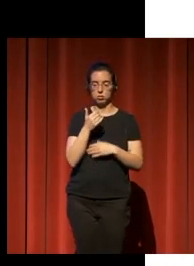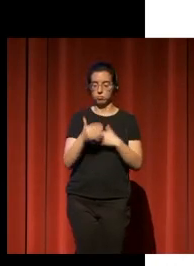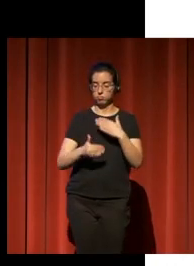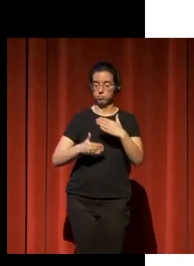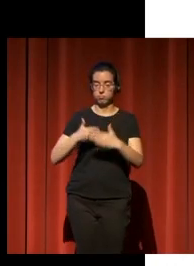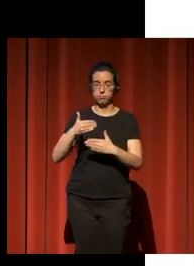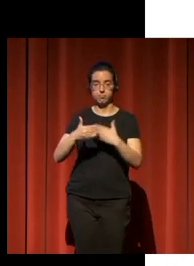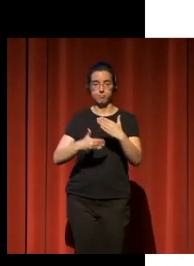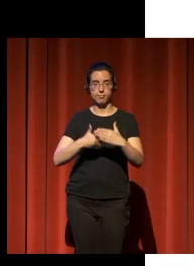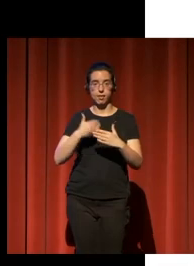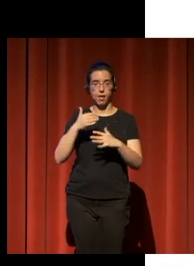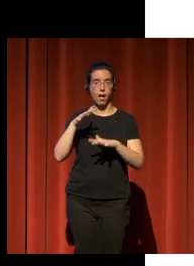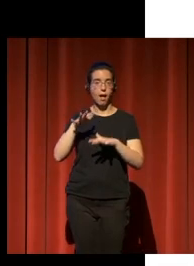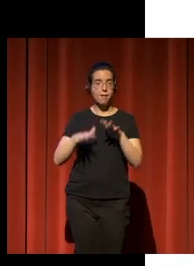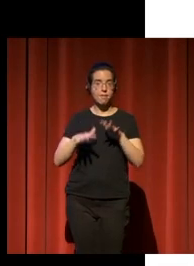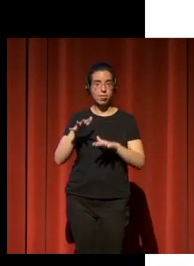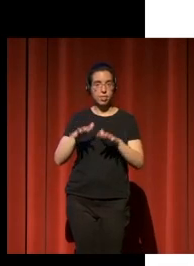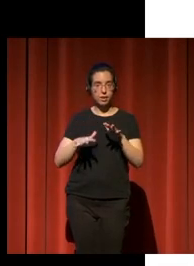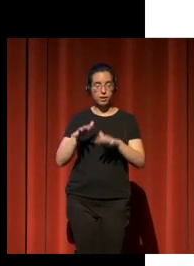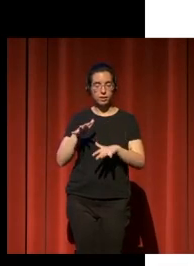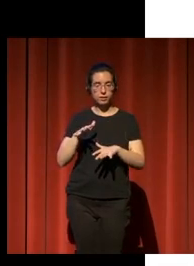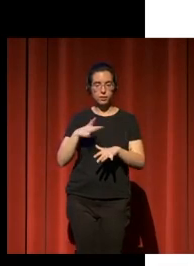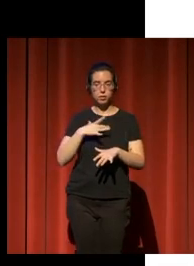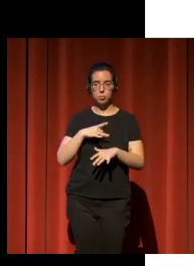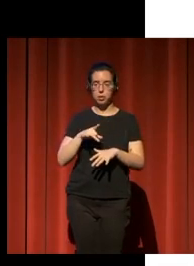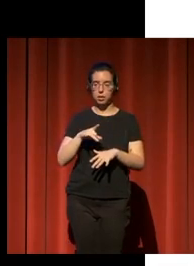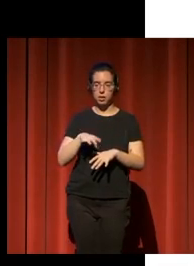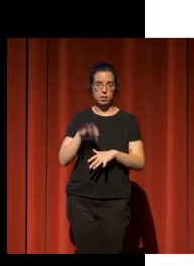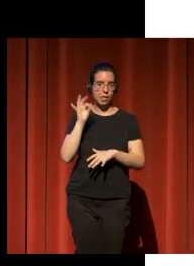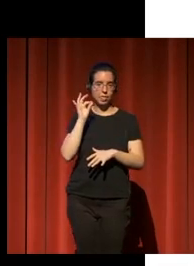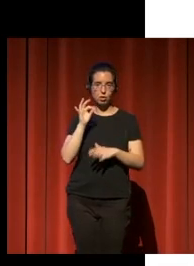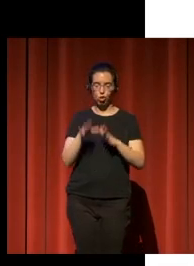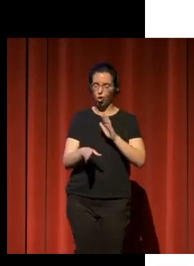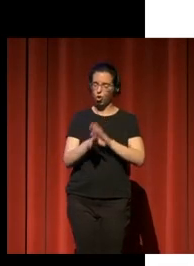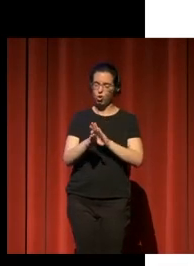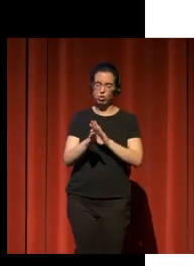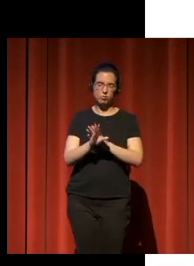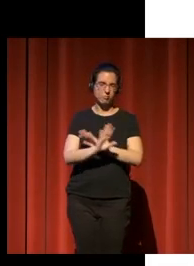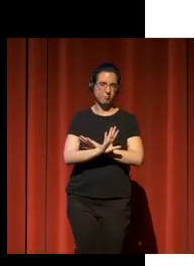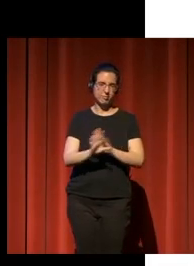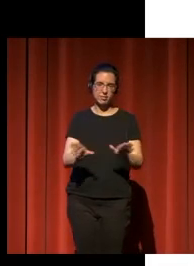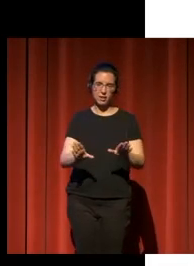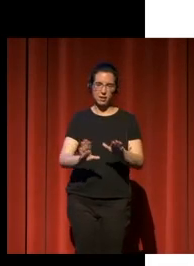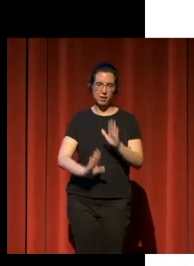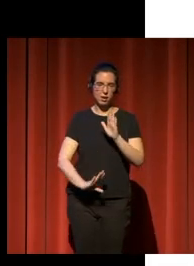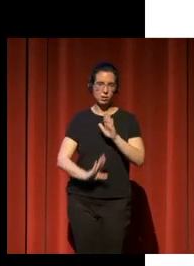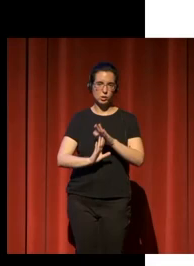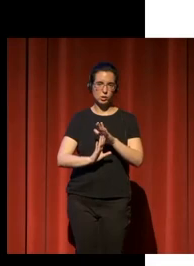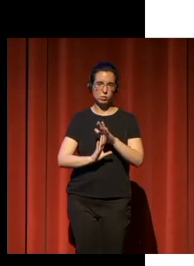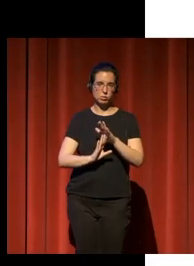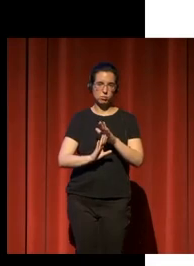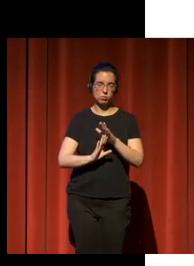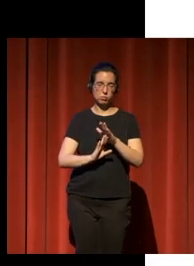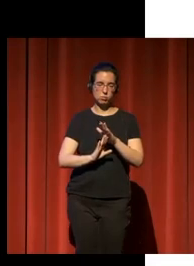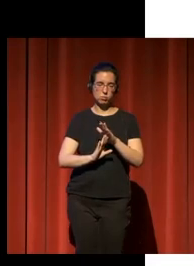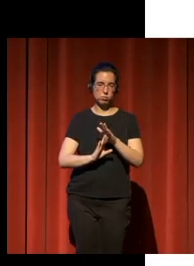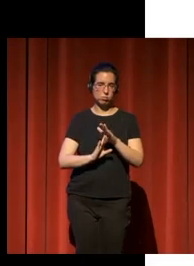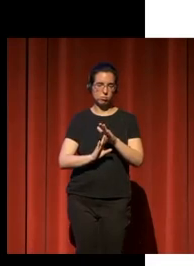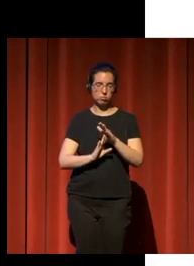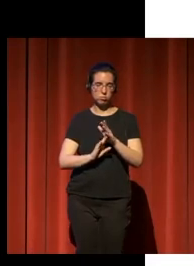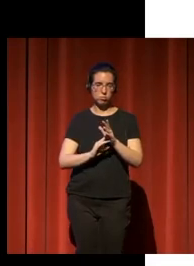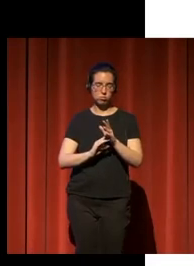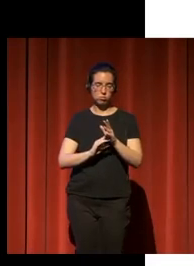veces eh se decida no continuar eh eh No continuar con con este proceso con